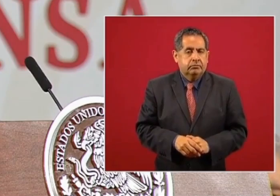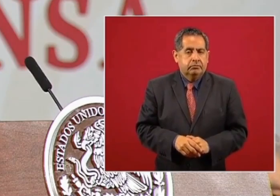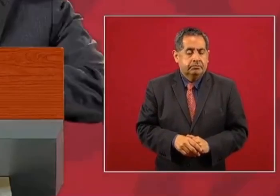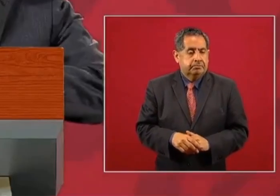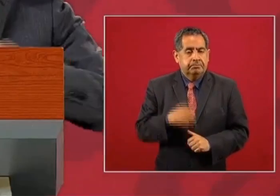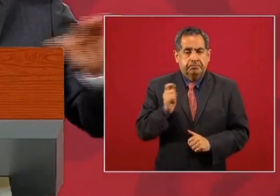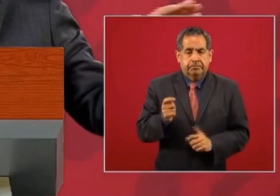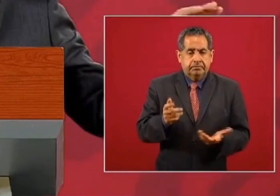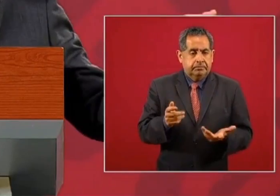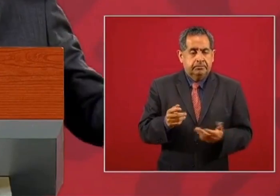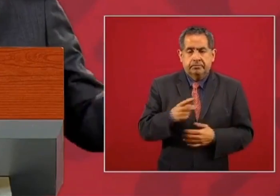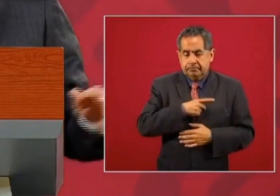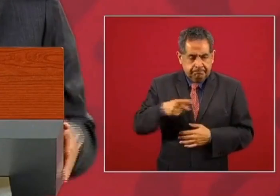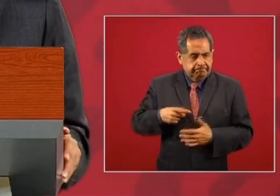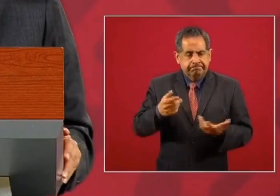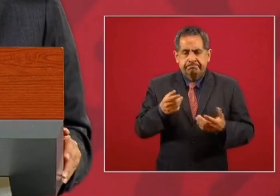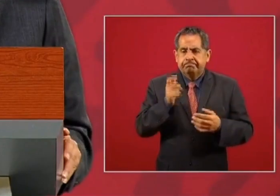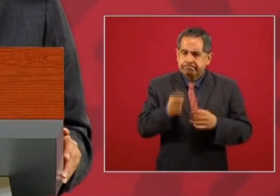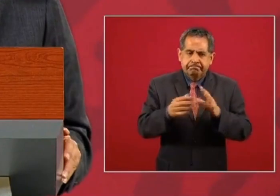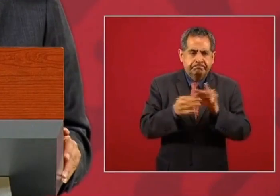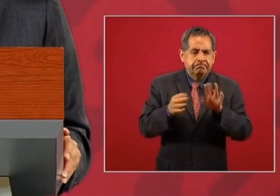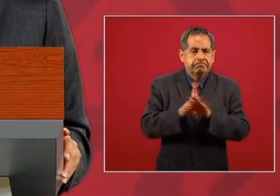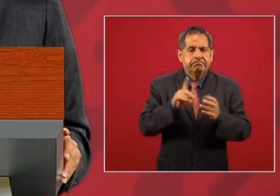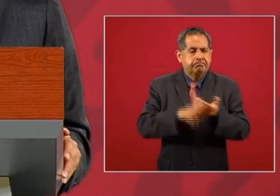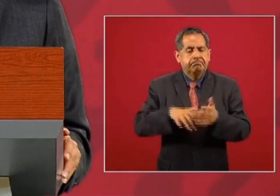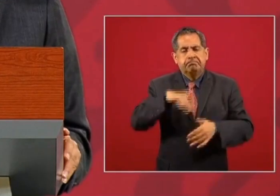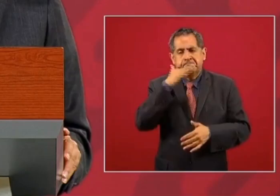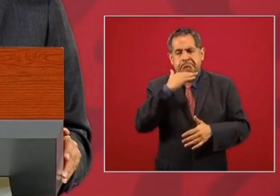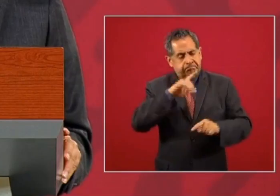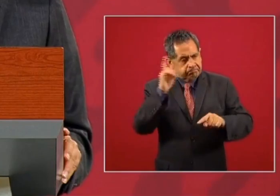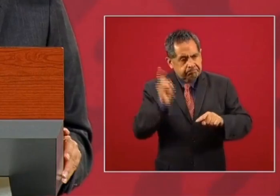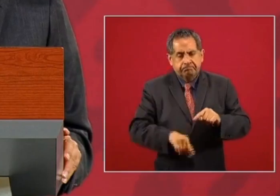Porque tenemos que acabar con la corrupción.